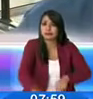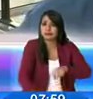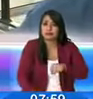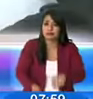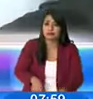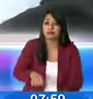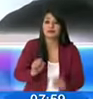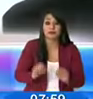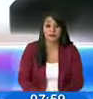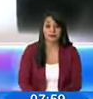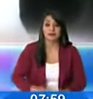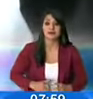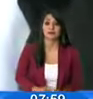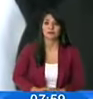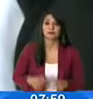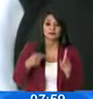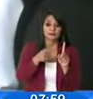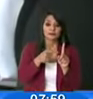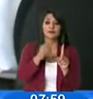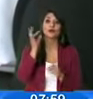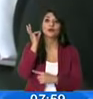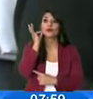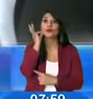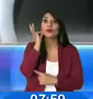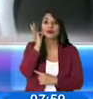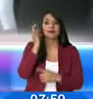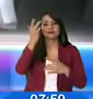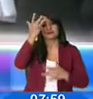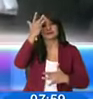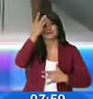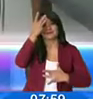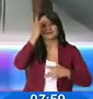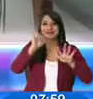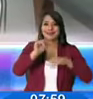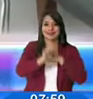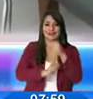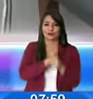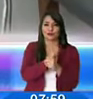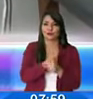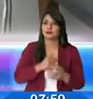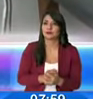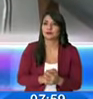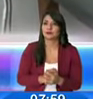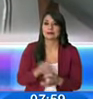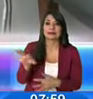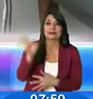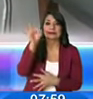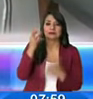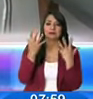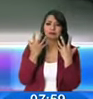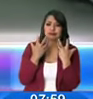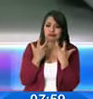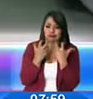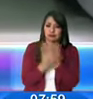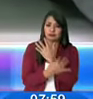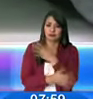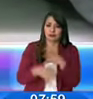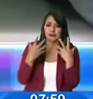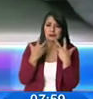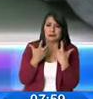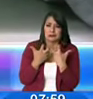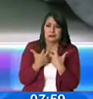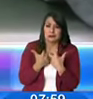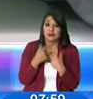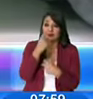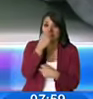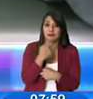reeducación de marcha. Elizabeth Urbano es paciente de este centro hace 6 años. Fue diagnosticada de artrosis y se realiza rehabilitación